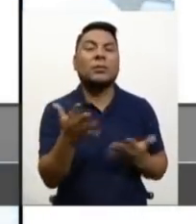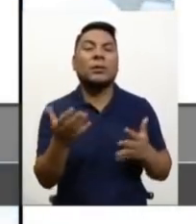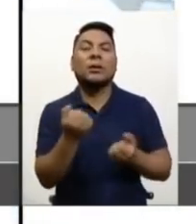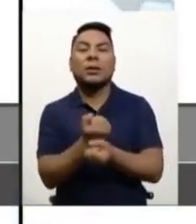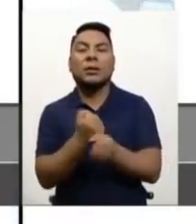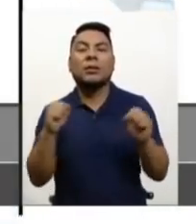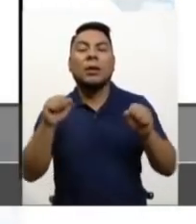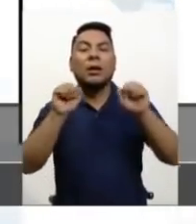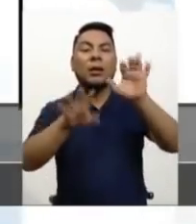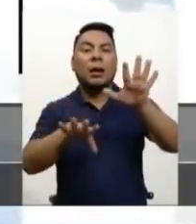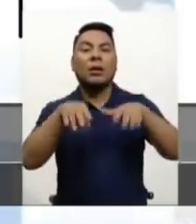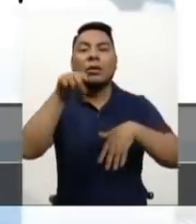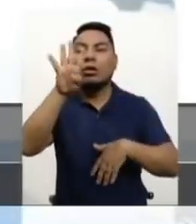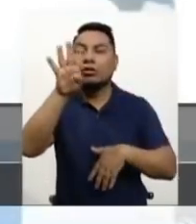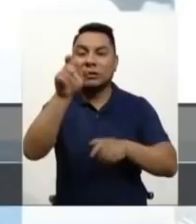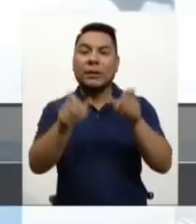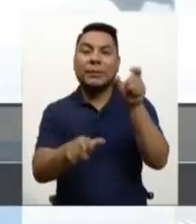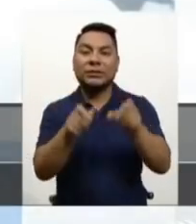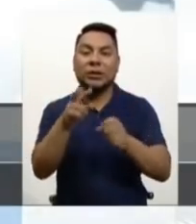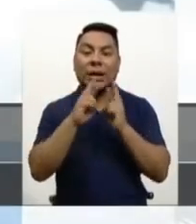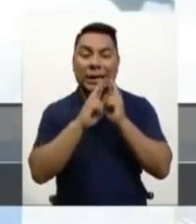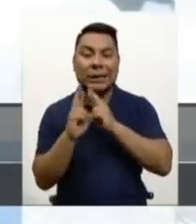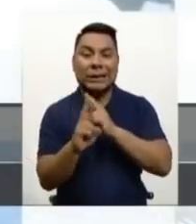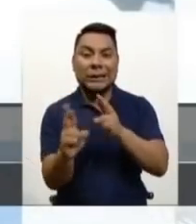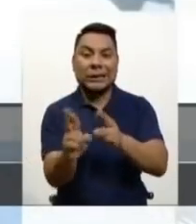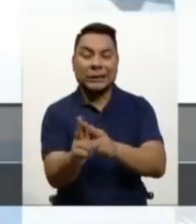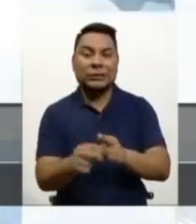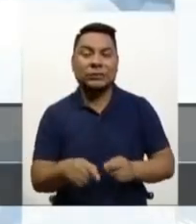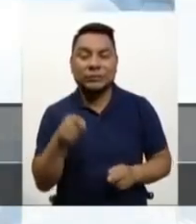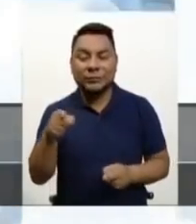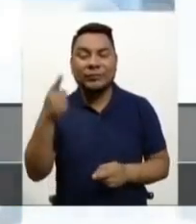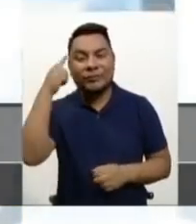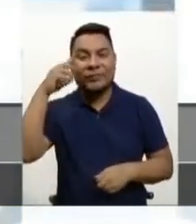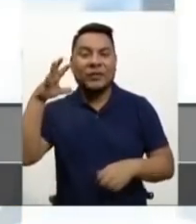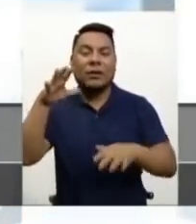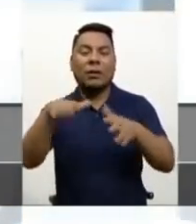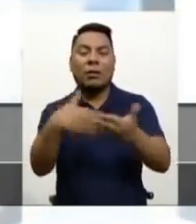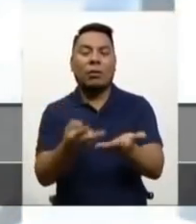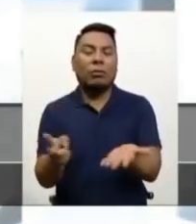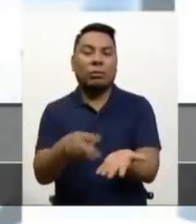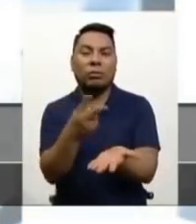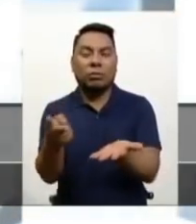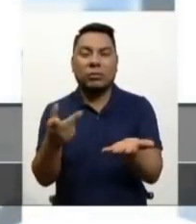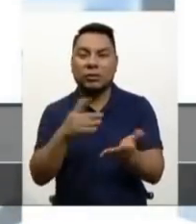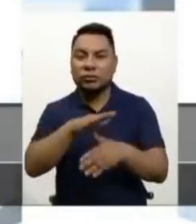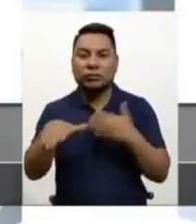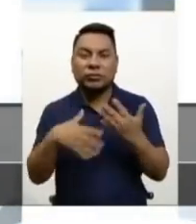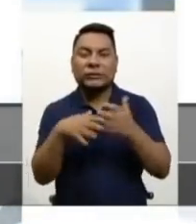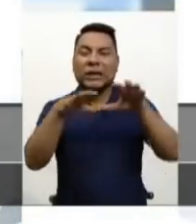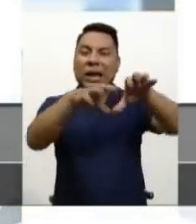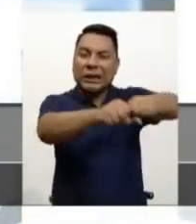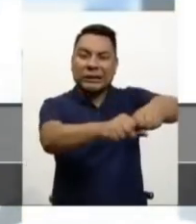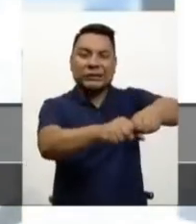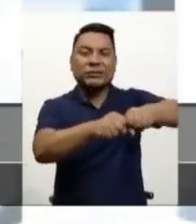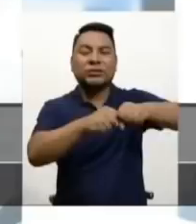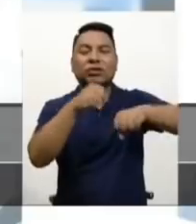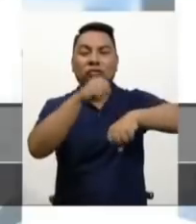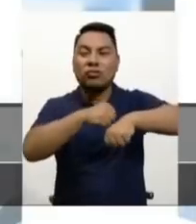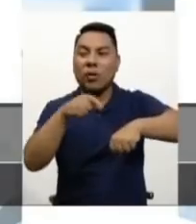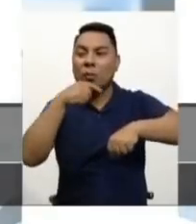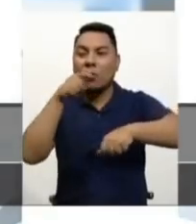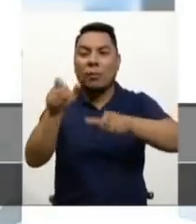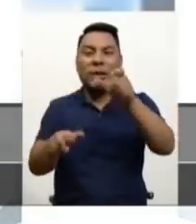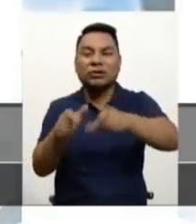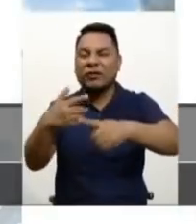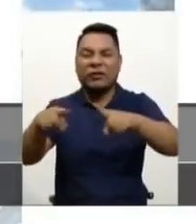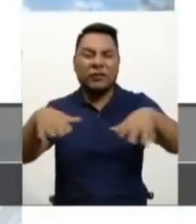ya 14 personas del río que se encontraban atrapados en medio de islotes, en medio de rocas, agrados